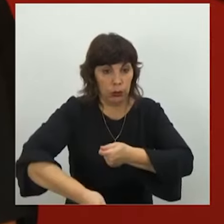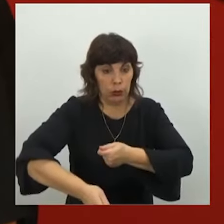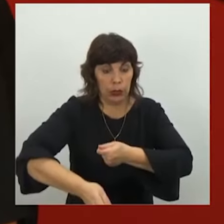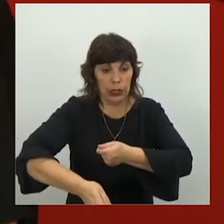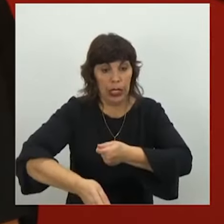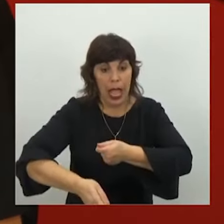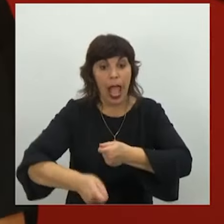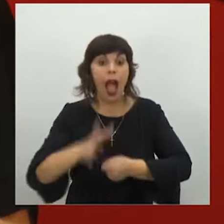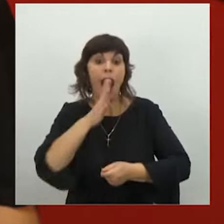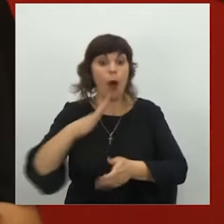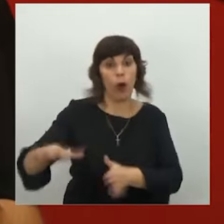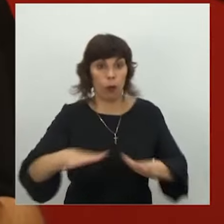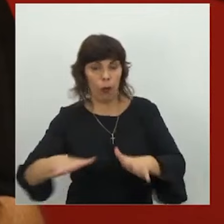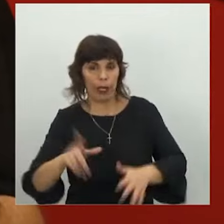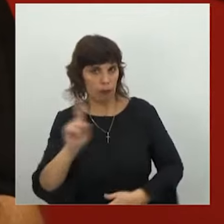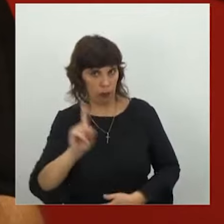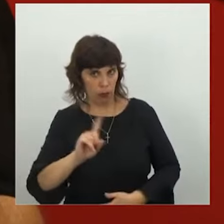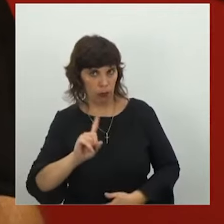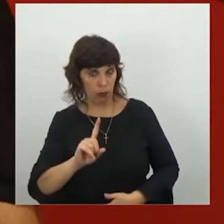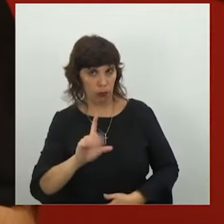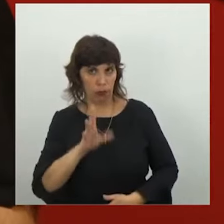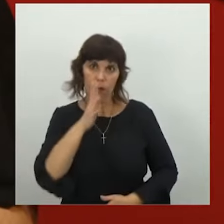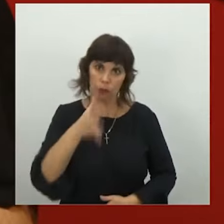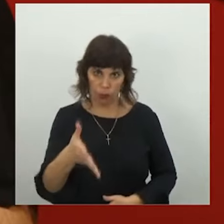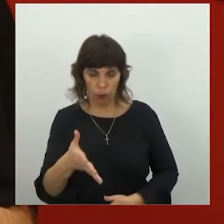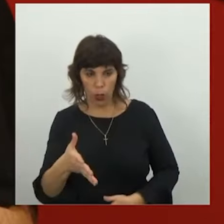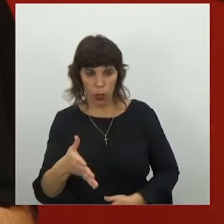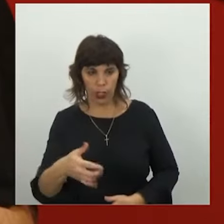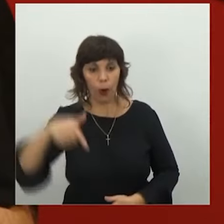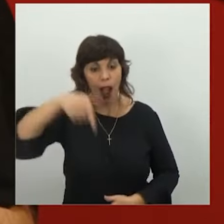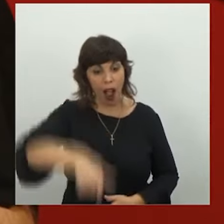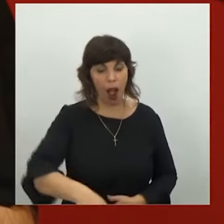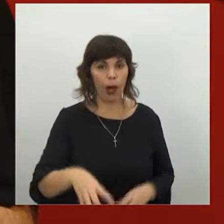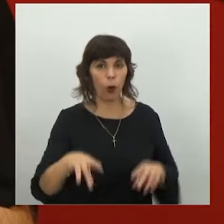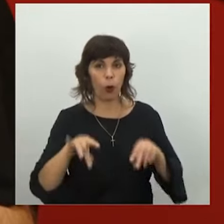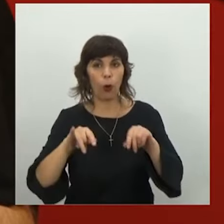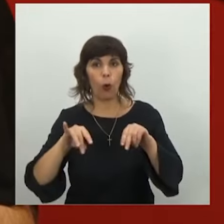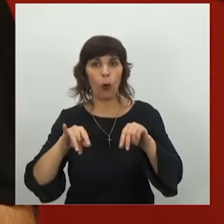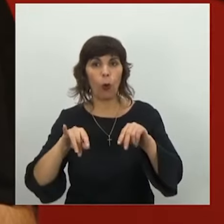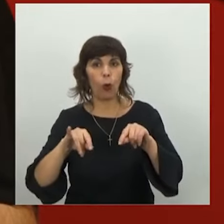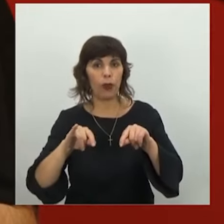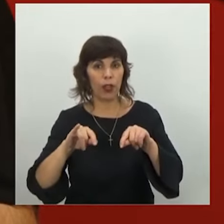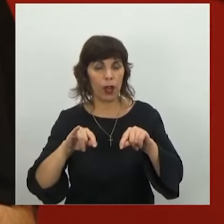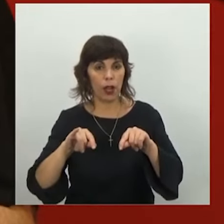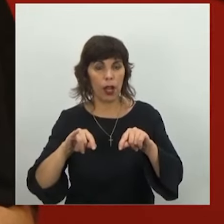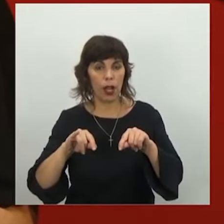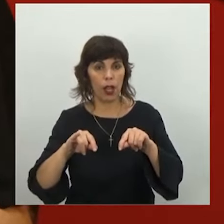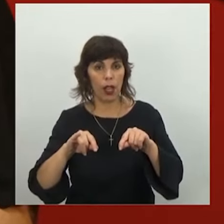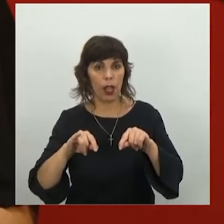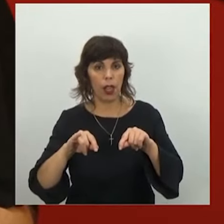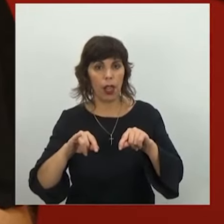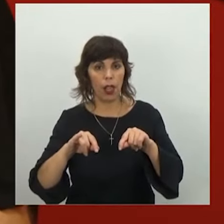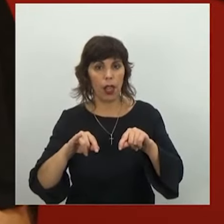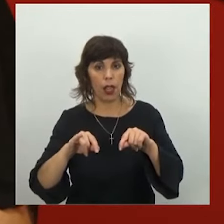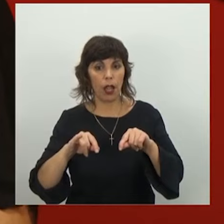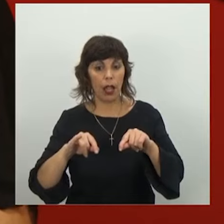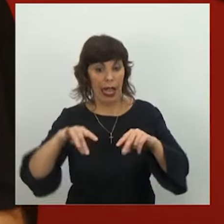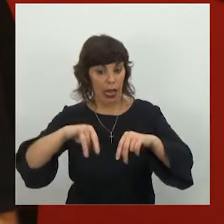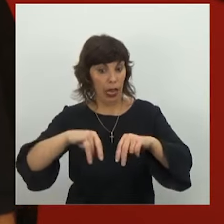las aguas. Porque abajo hay tierra y cuando el agua por las paredes del